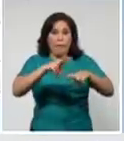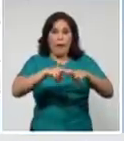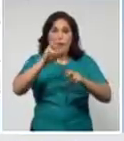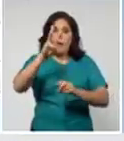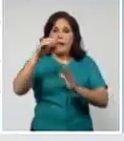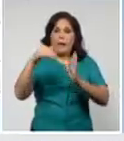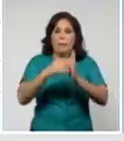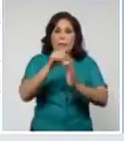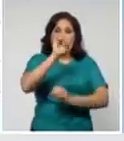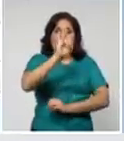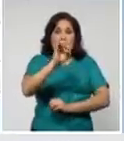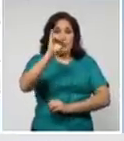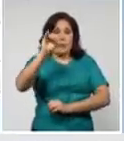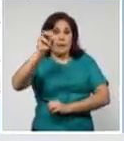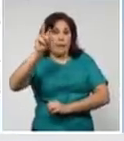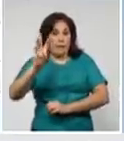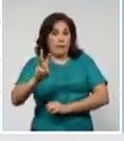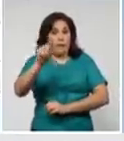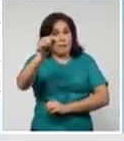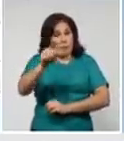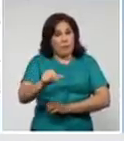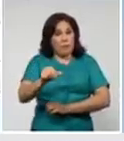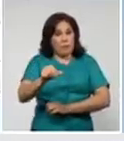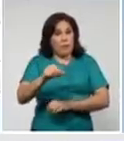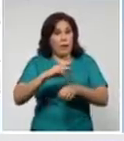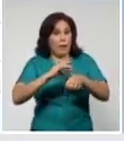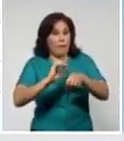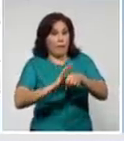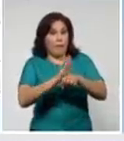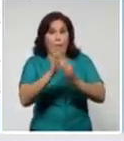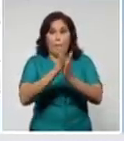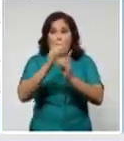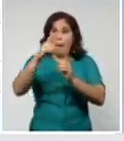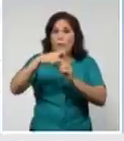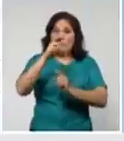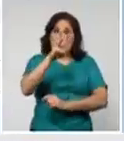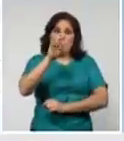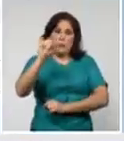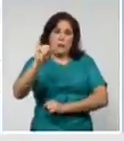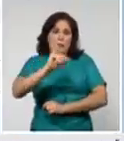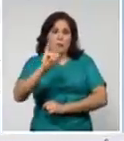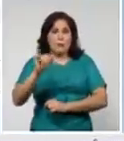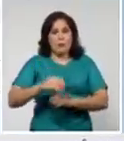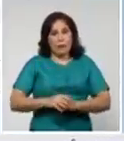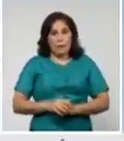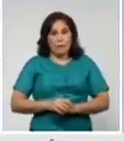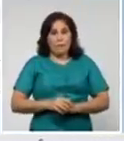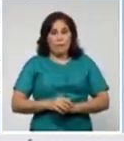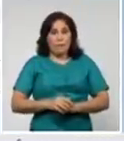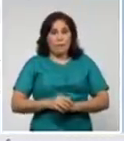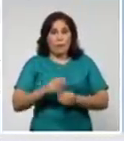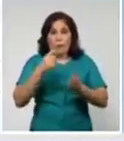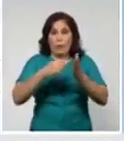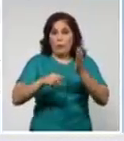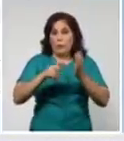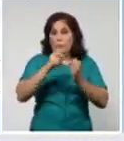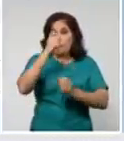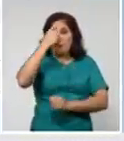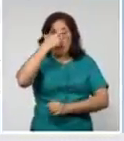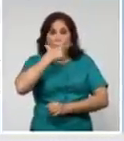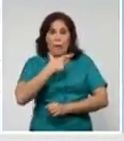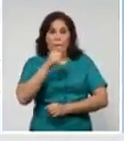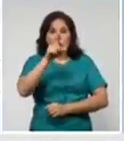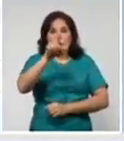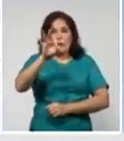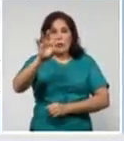3.763 muestras procesadas, pero de Matanza 366, de Ciego de Ávila 182,